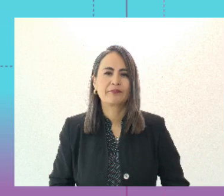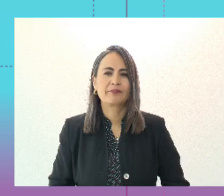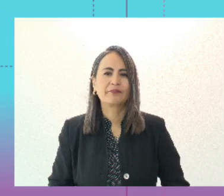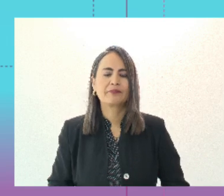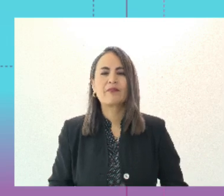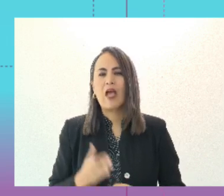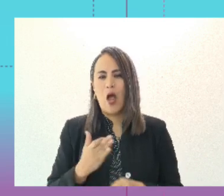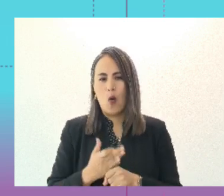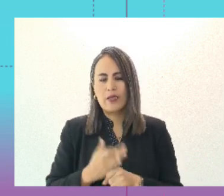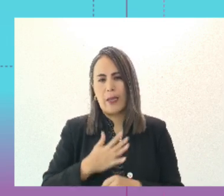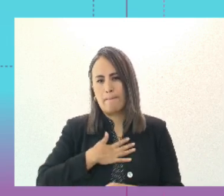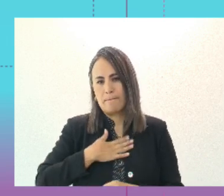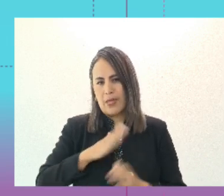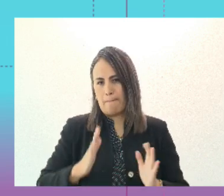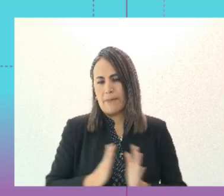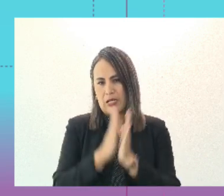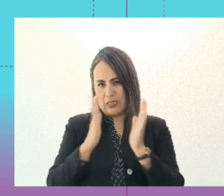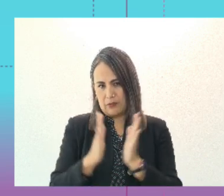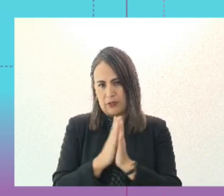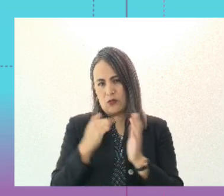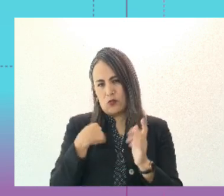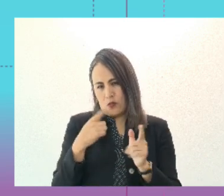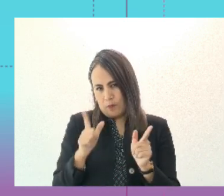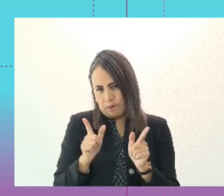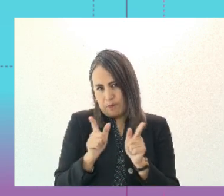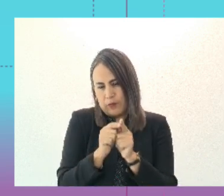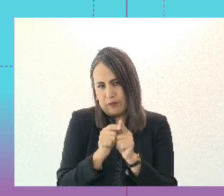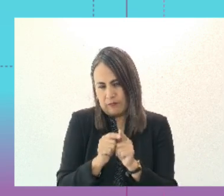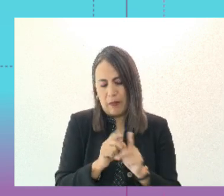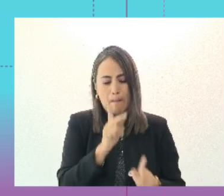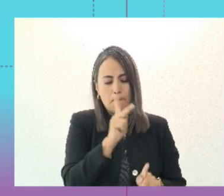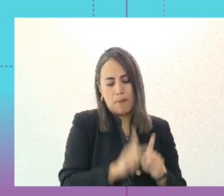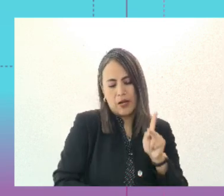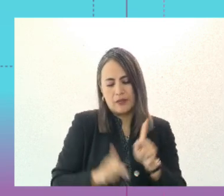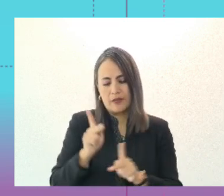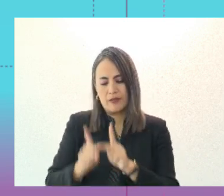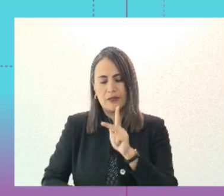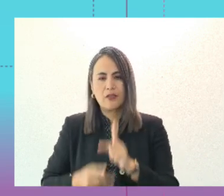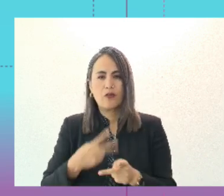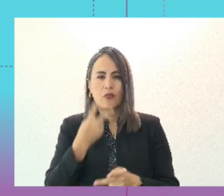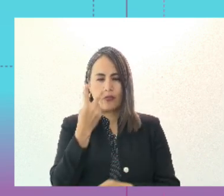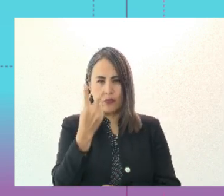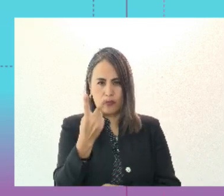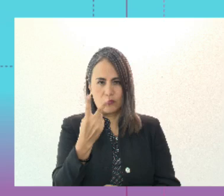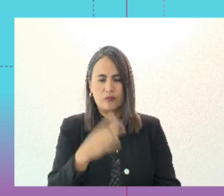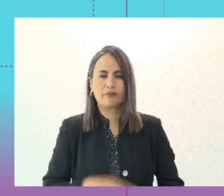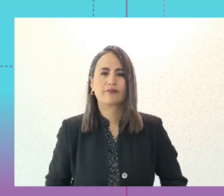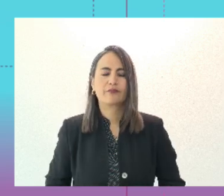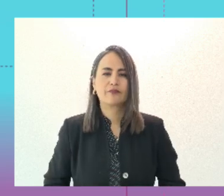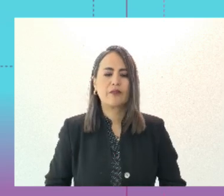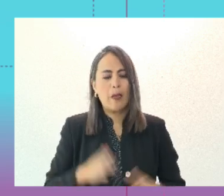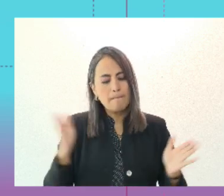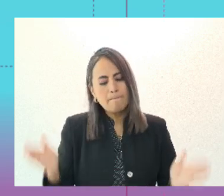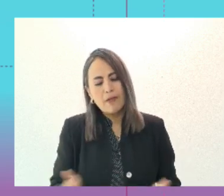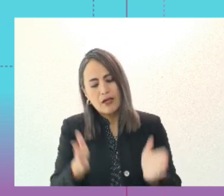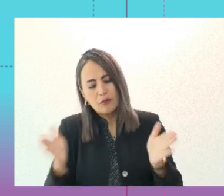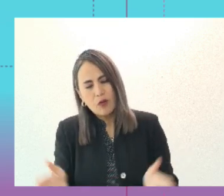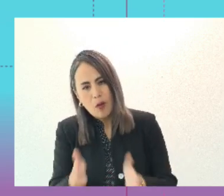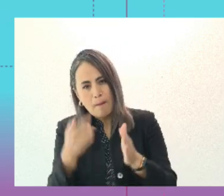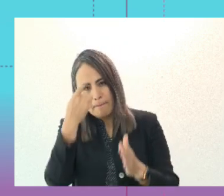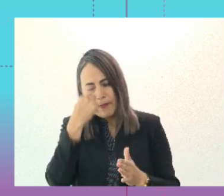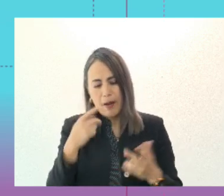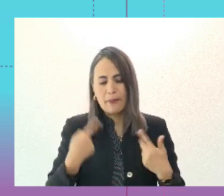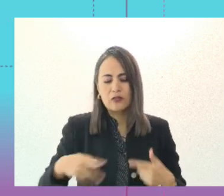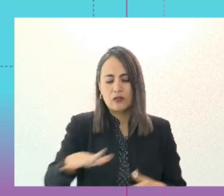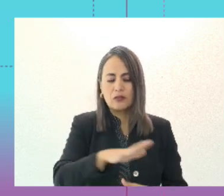esta intervención, trataré de ser lo más breve posible, en dos partes, ¿no? Hay que hablar sobre el fomento de la participación ciudadana, pero